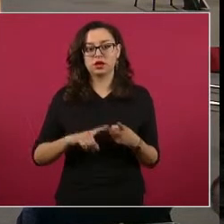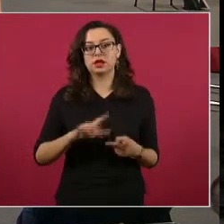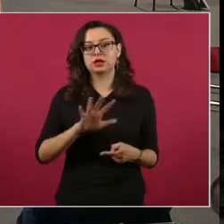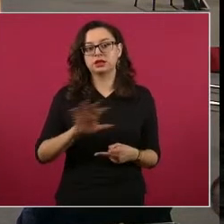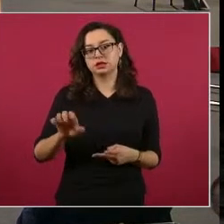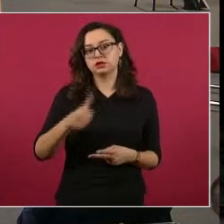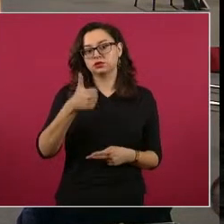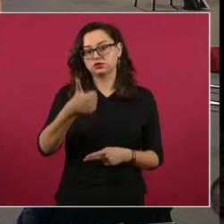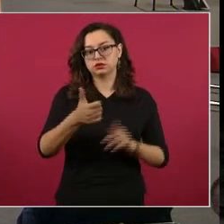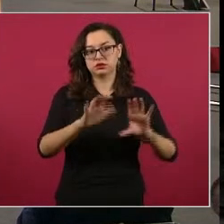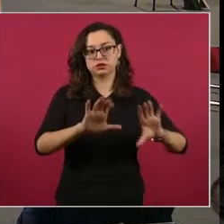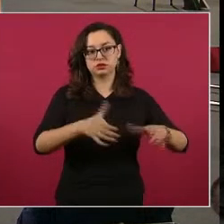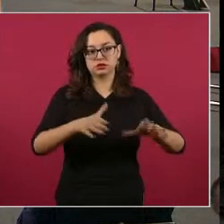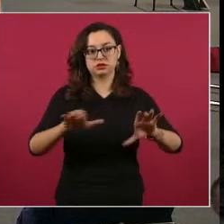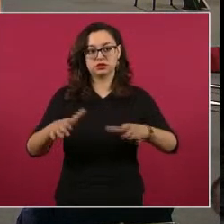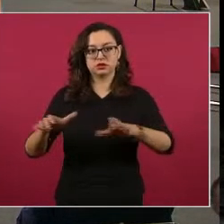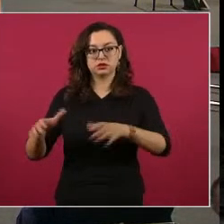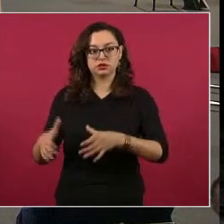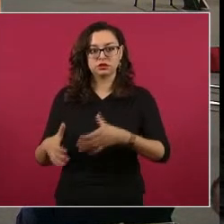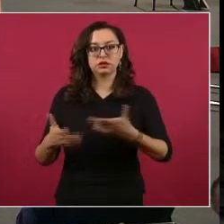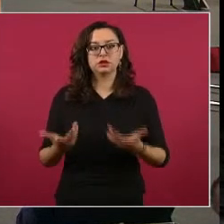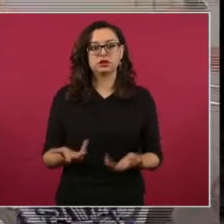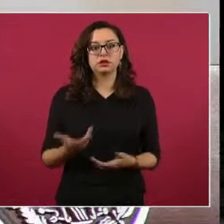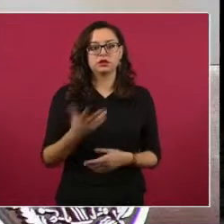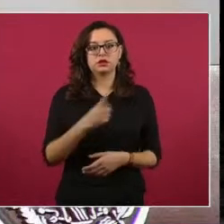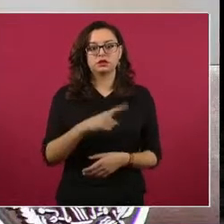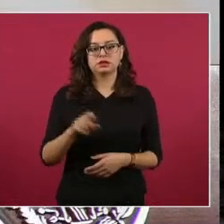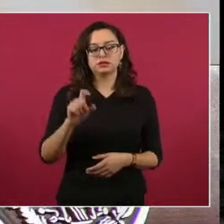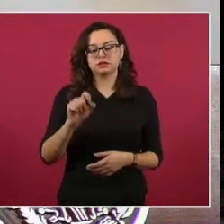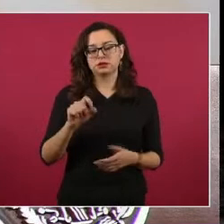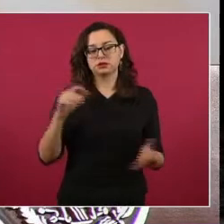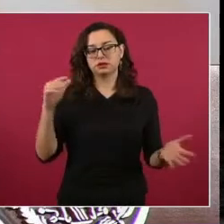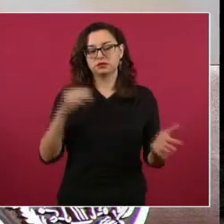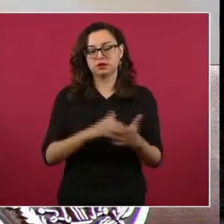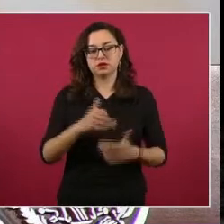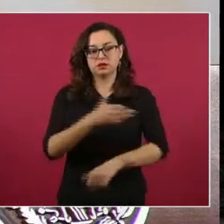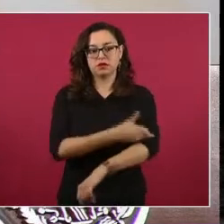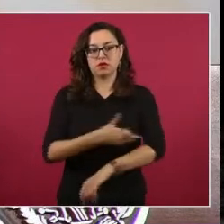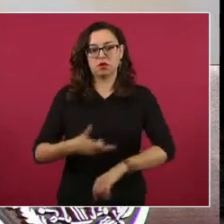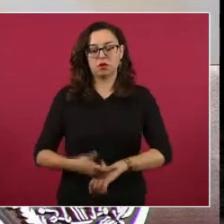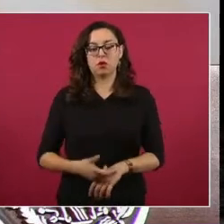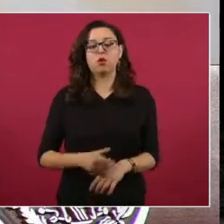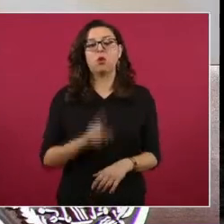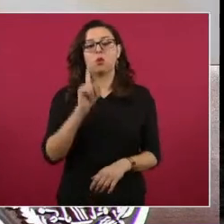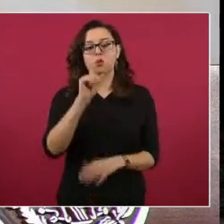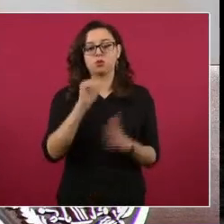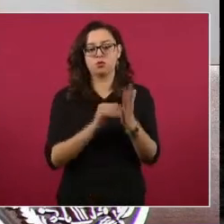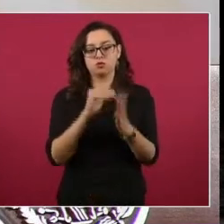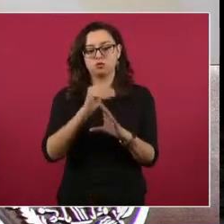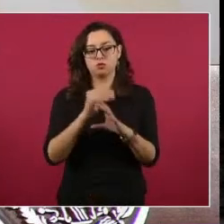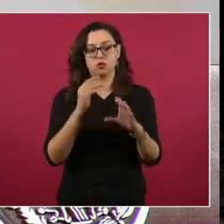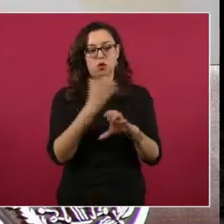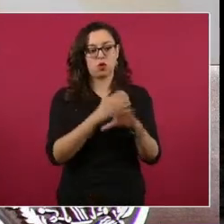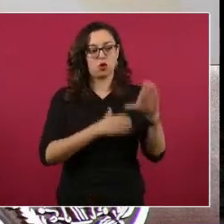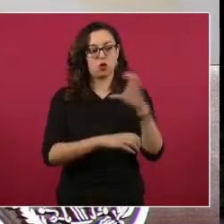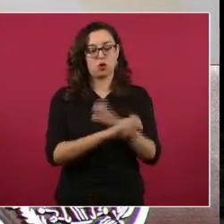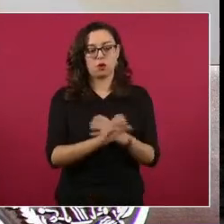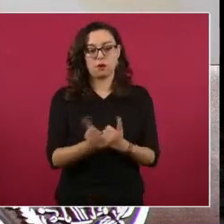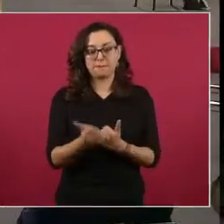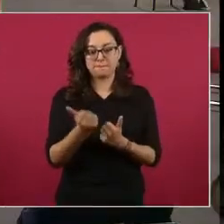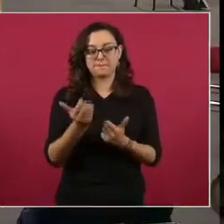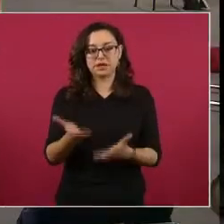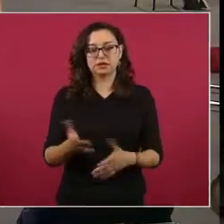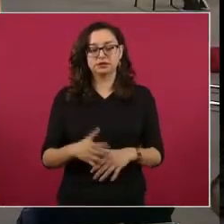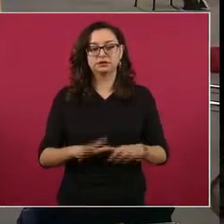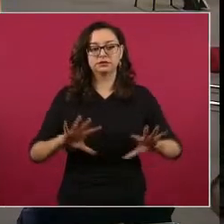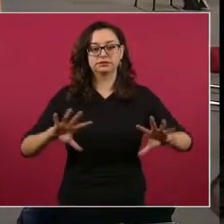57 mil 128 familias y más de un millón de bienes entregados para